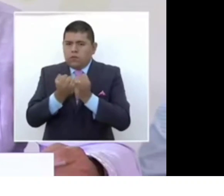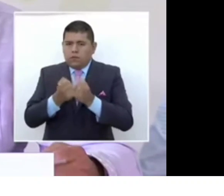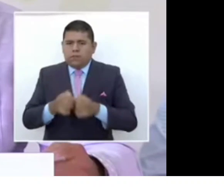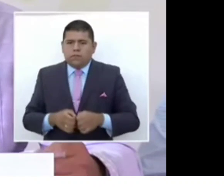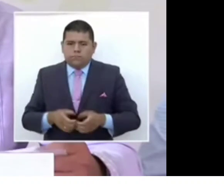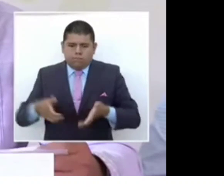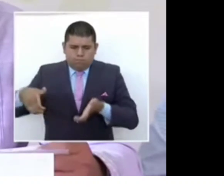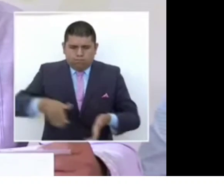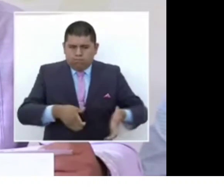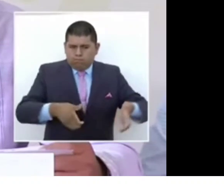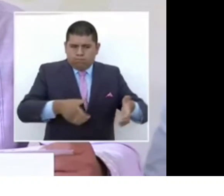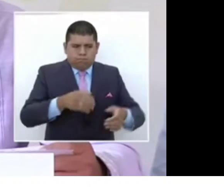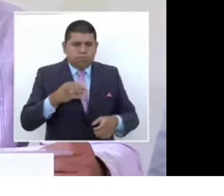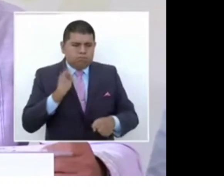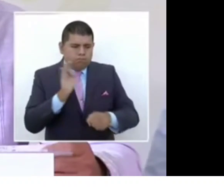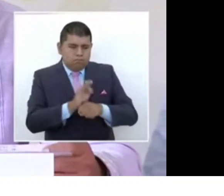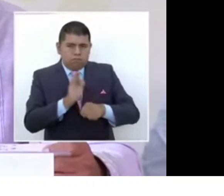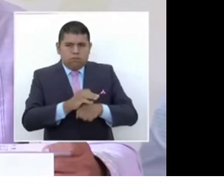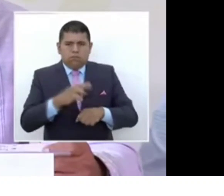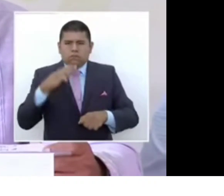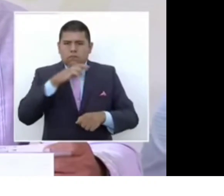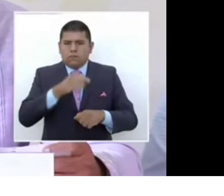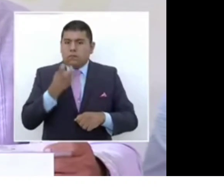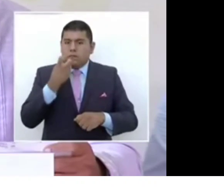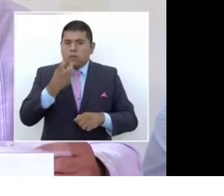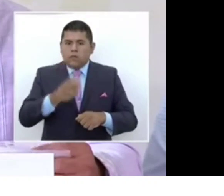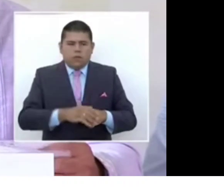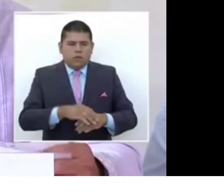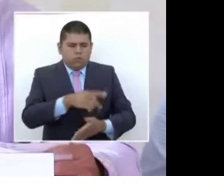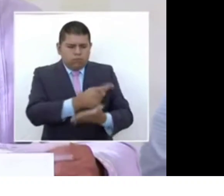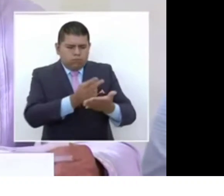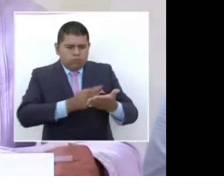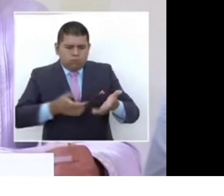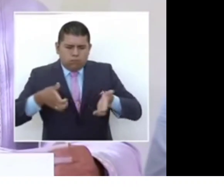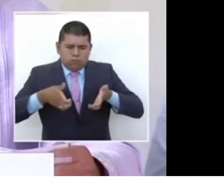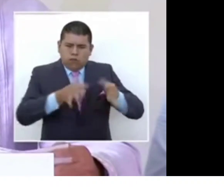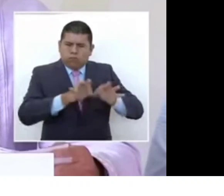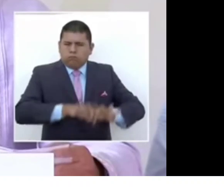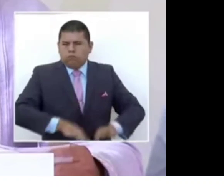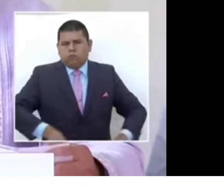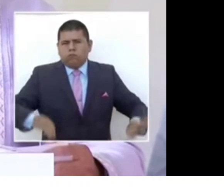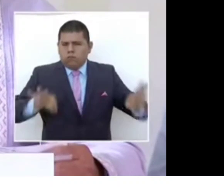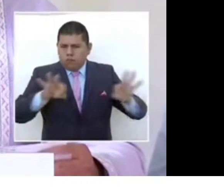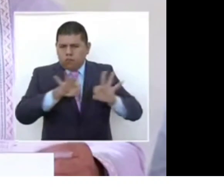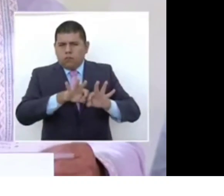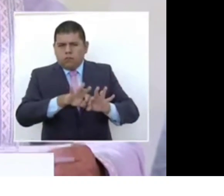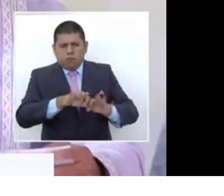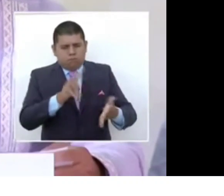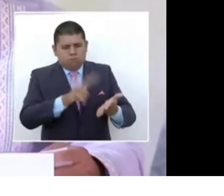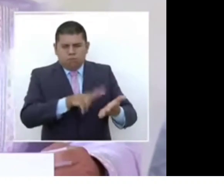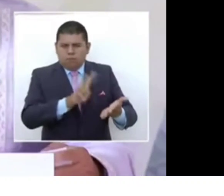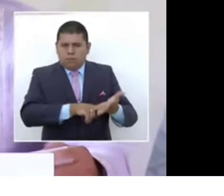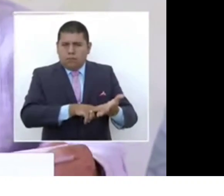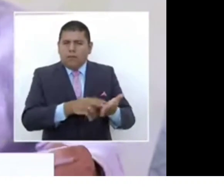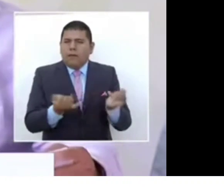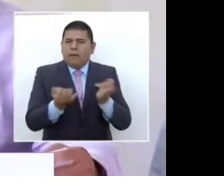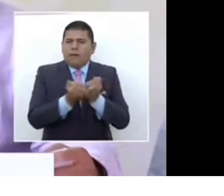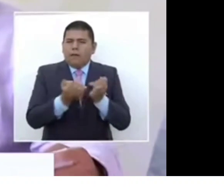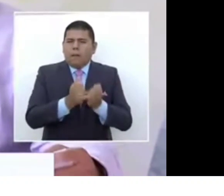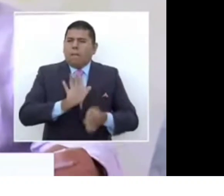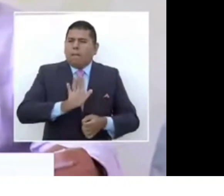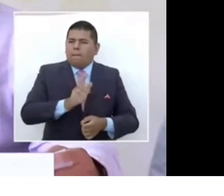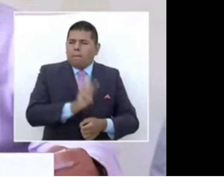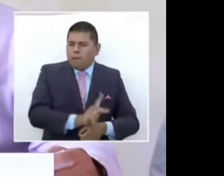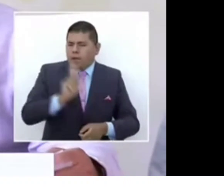Es un proyecto carretero muy importante y es algo